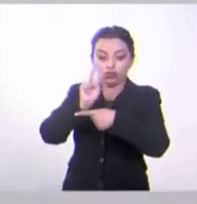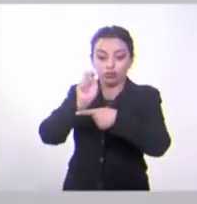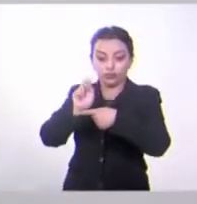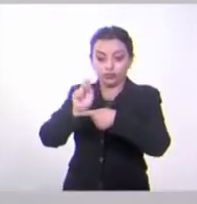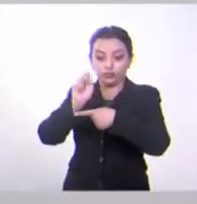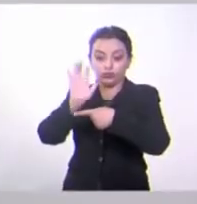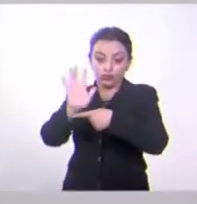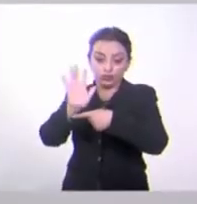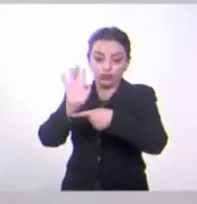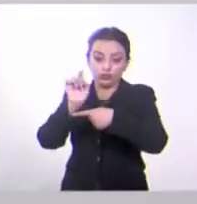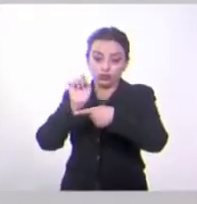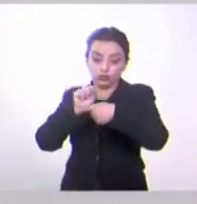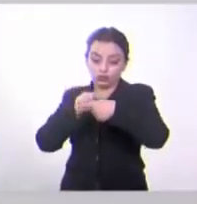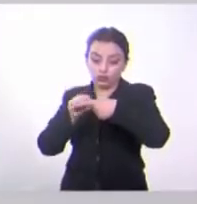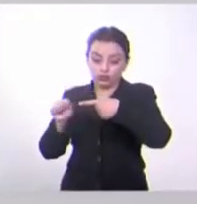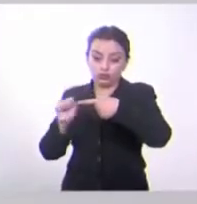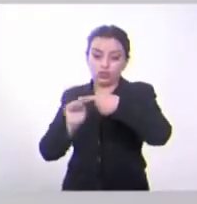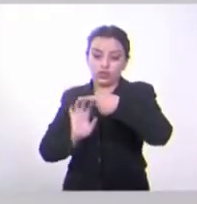5.